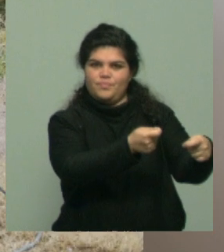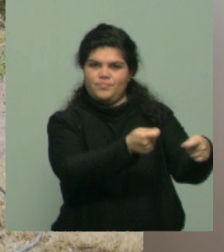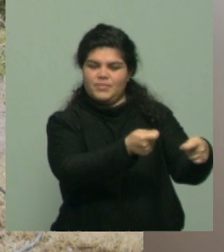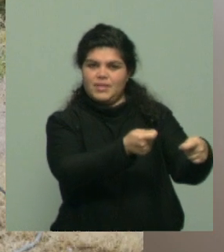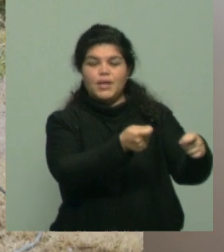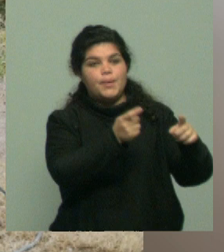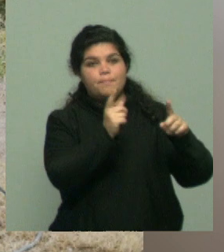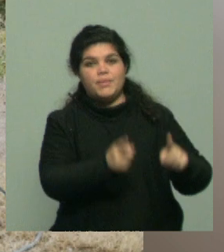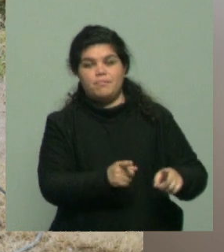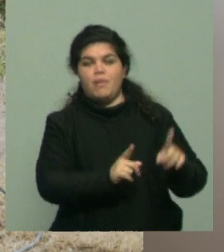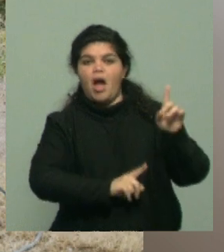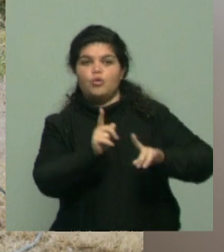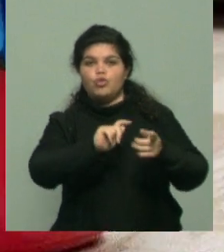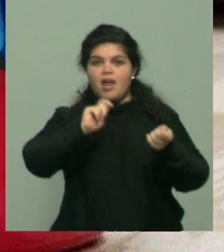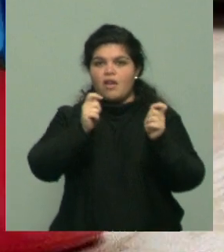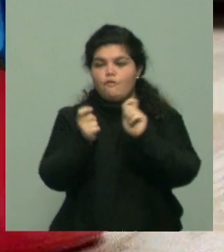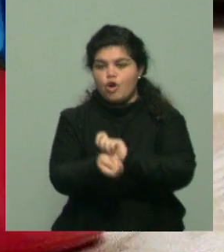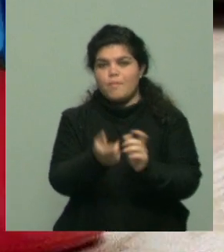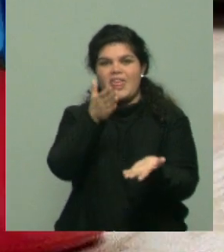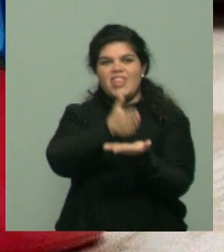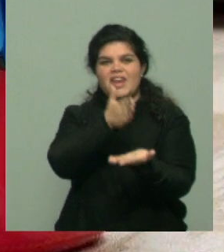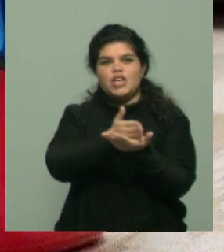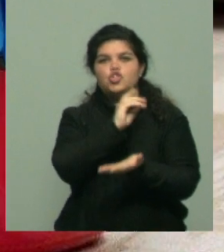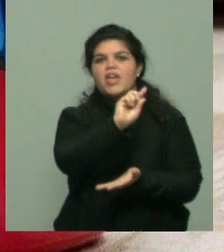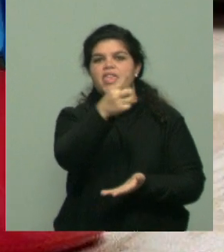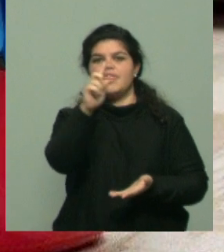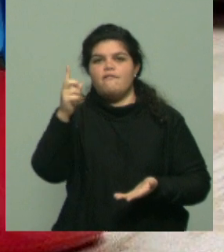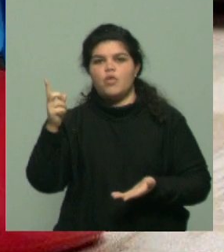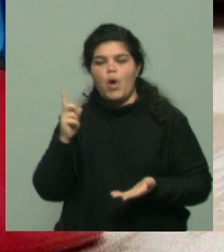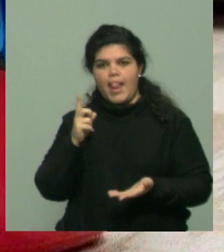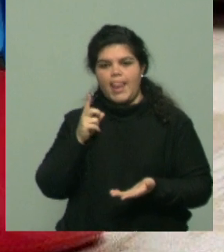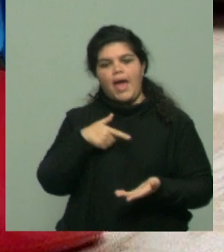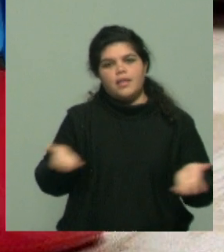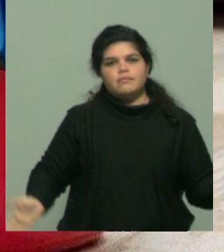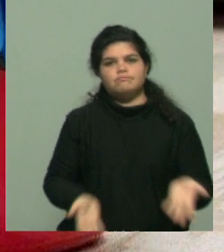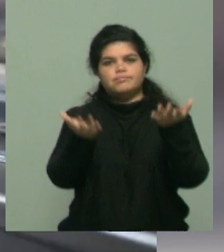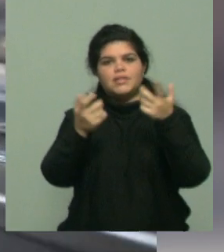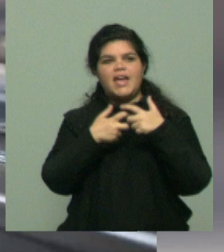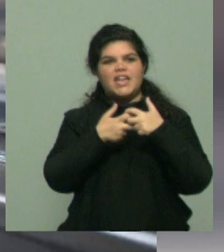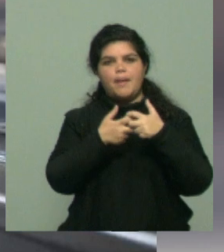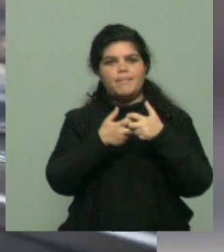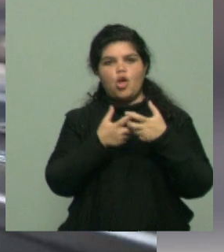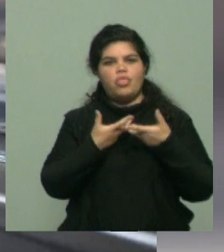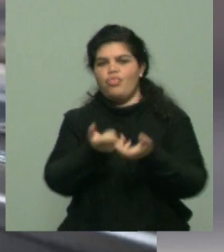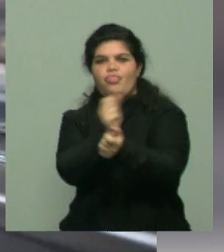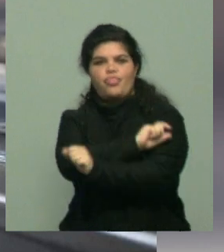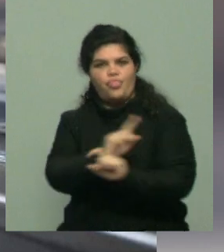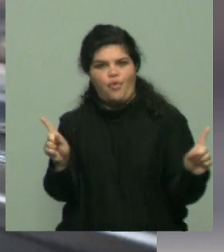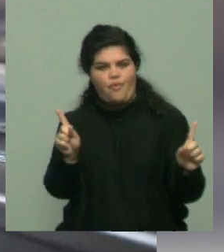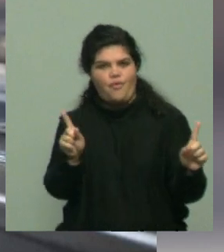avancen reformas que hacen más a la cuestión de derechos individuales y de los trabajadores. Ahora, por lo que ha